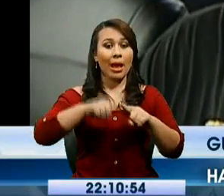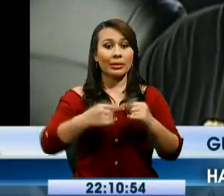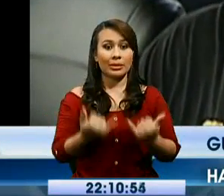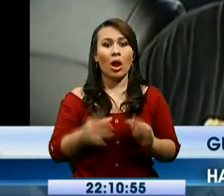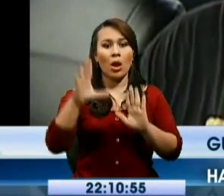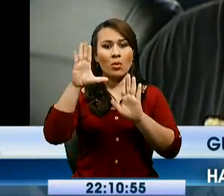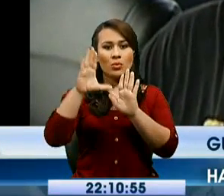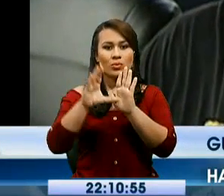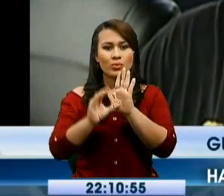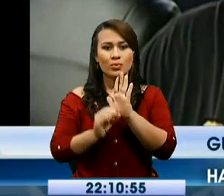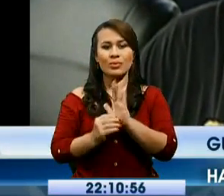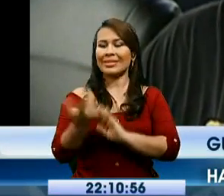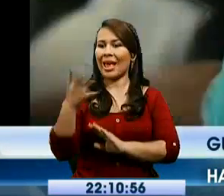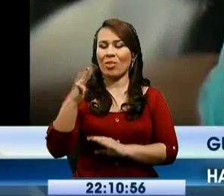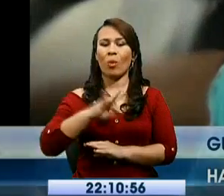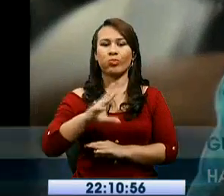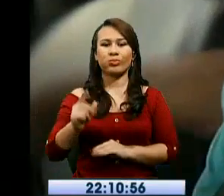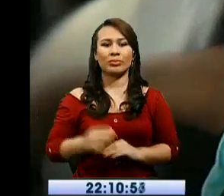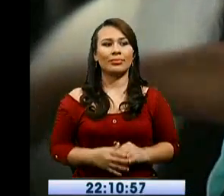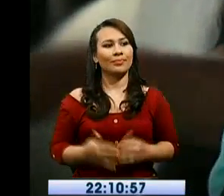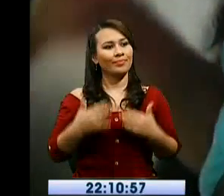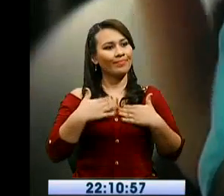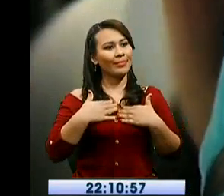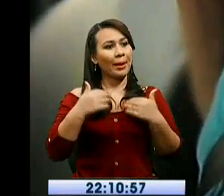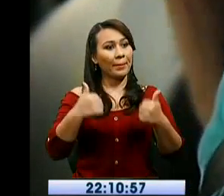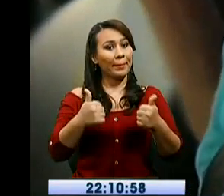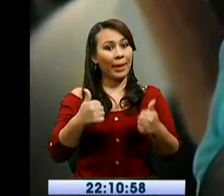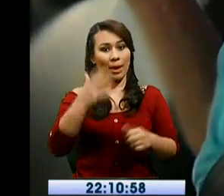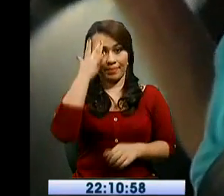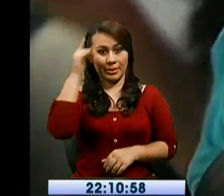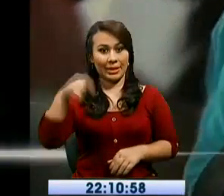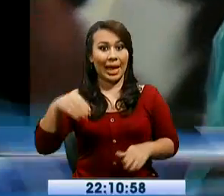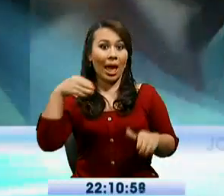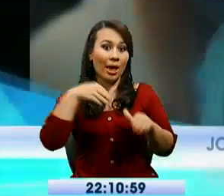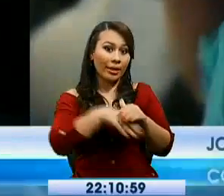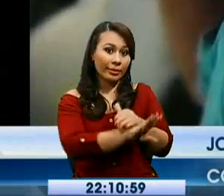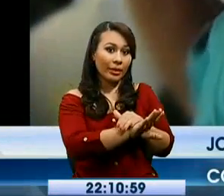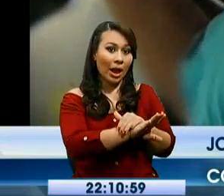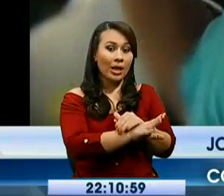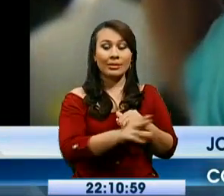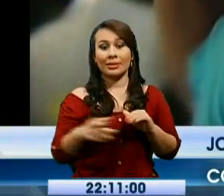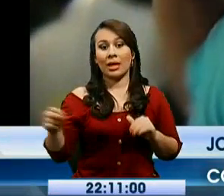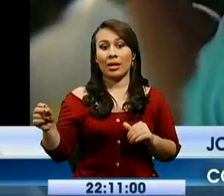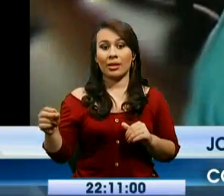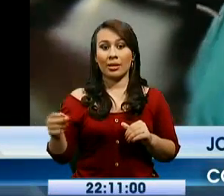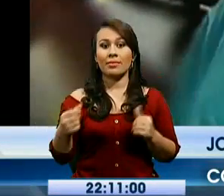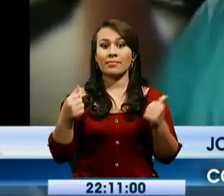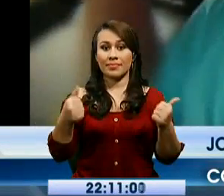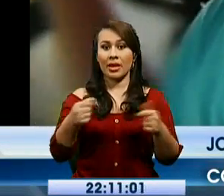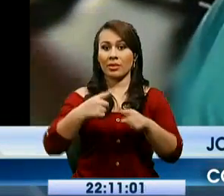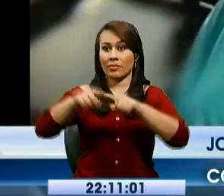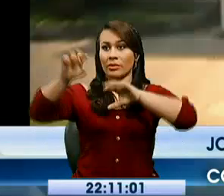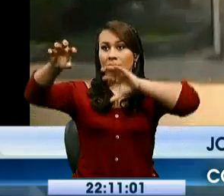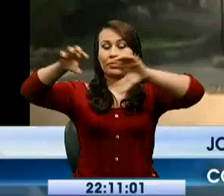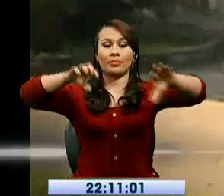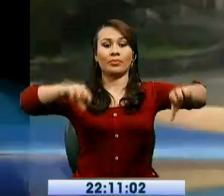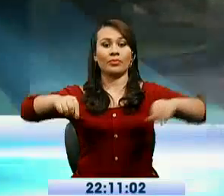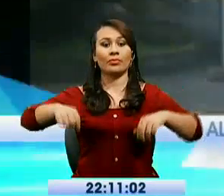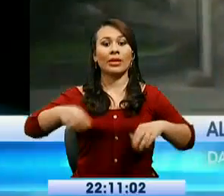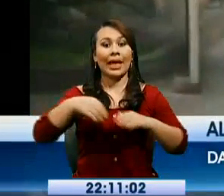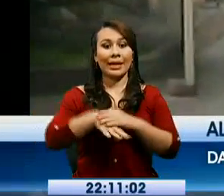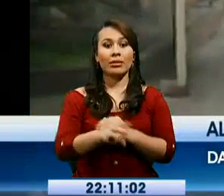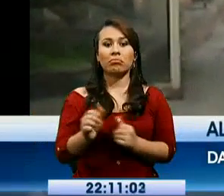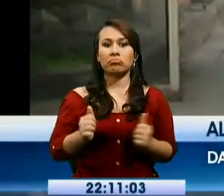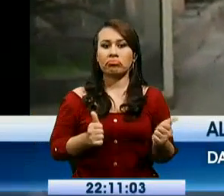bajaron la incidencia de los atracos. Bien, porque te revisan aquí la entrada. Y allá al fondo, mientras a las otras etapas, también te revisan. Entrada y